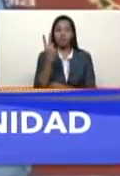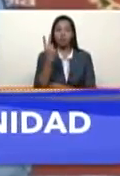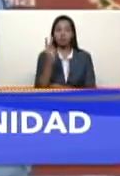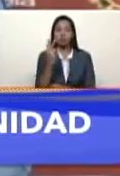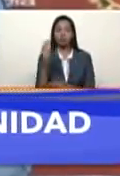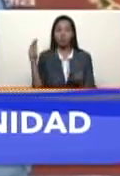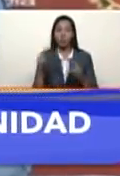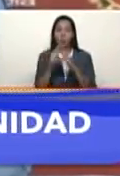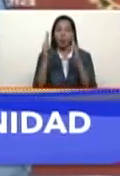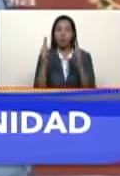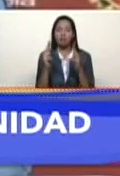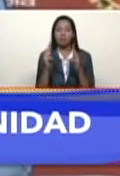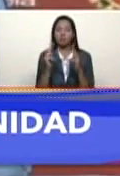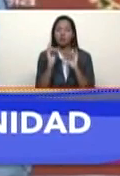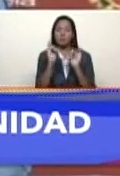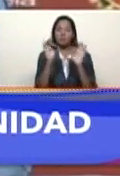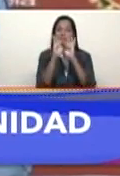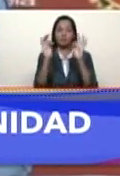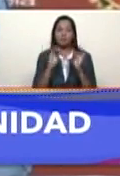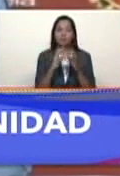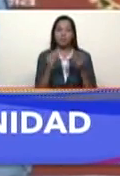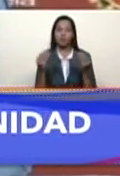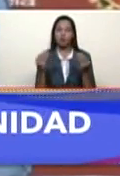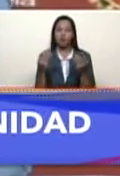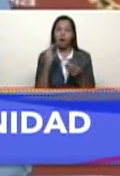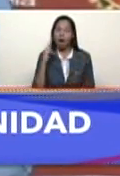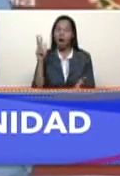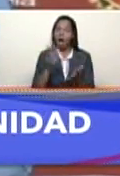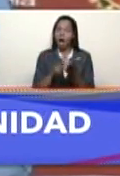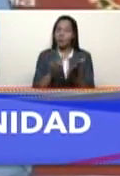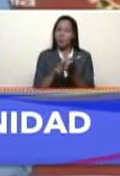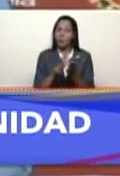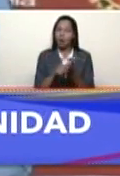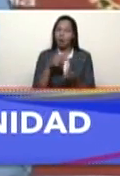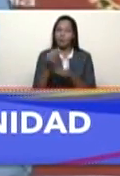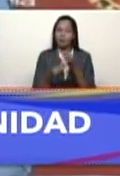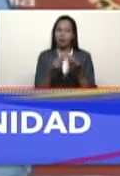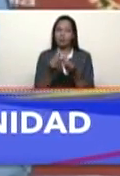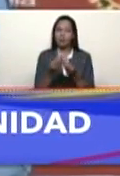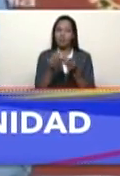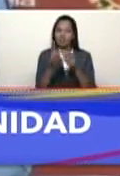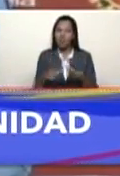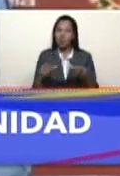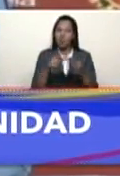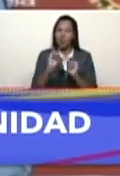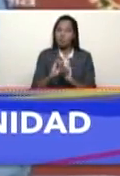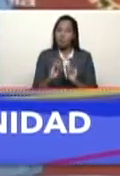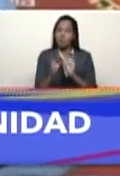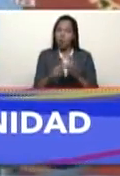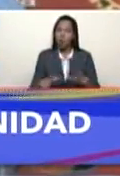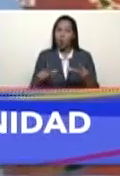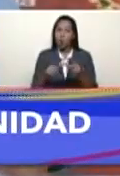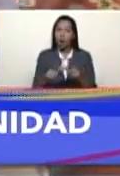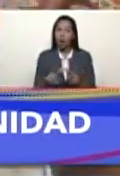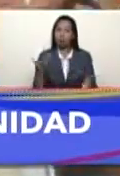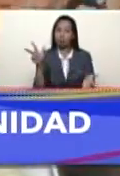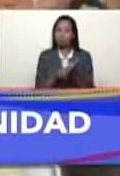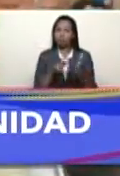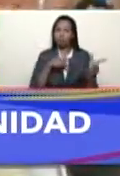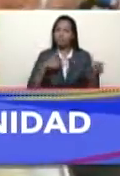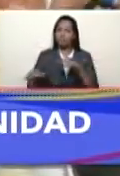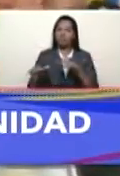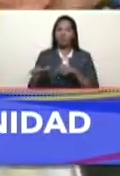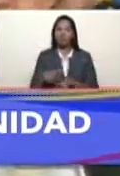de los pueblos afrovenezolanos. Aprobado, y la vamos a hacer en esa cumbre muy pronto. Ejecútese.